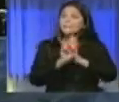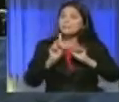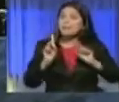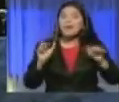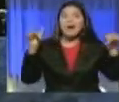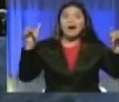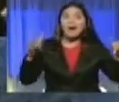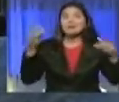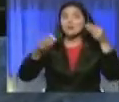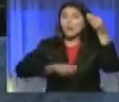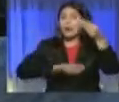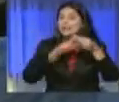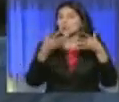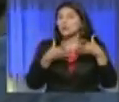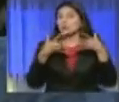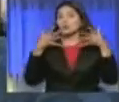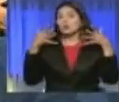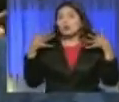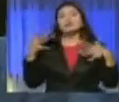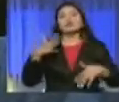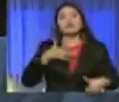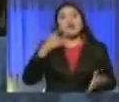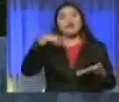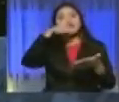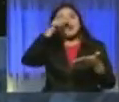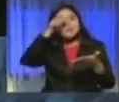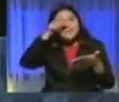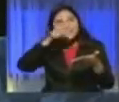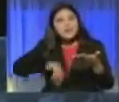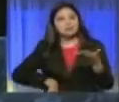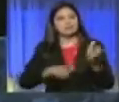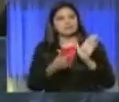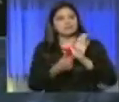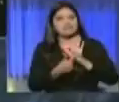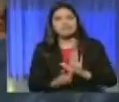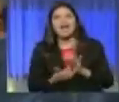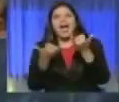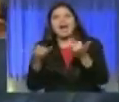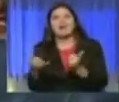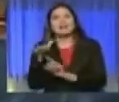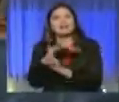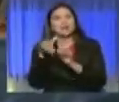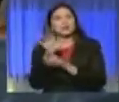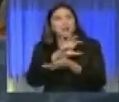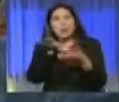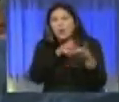estamos construyendo. Firmé un decreto histórico en el marco de la emergencia económica.